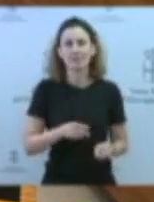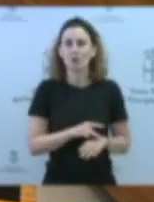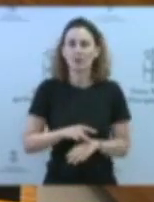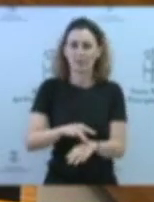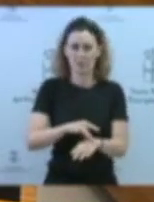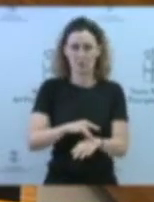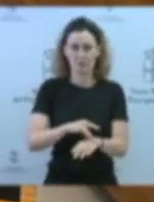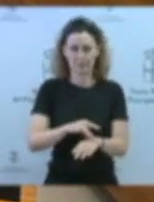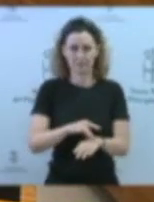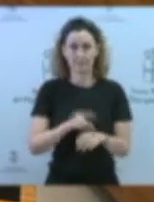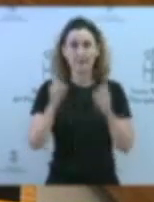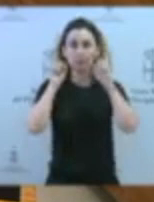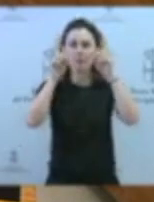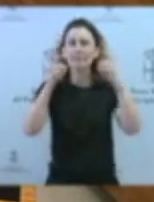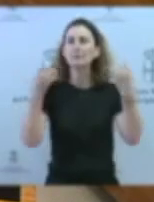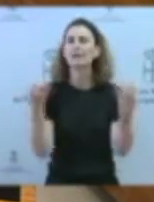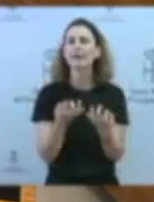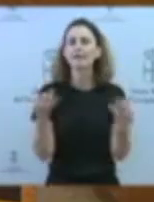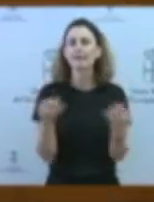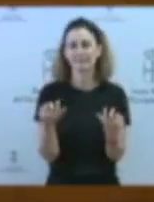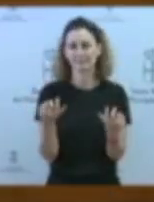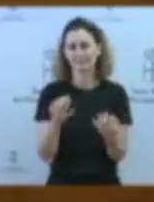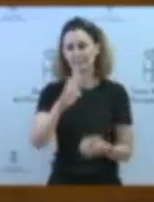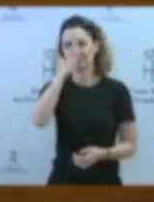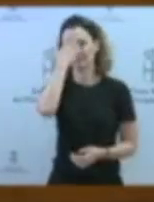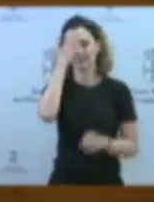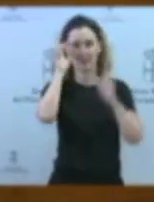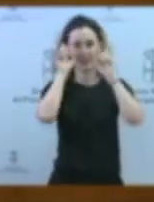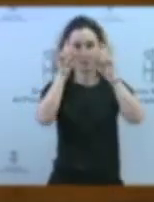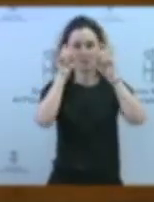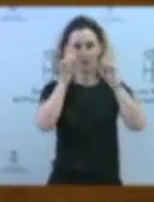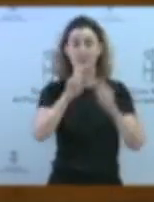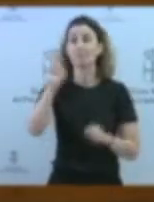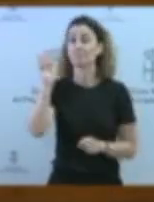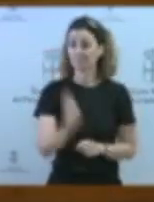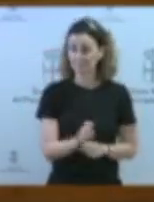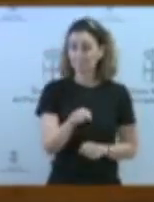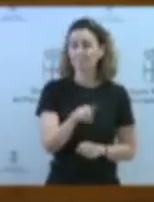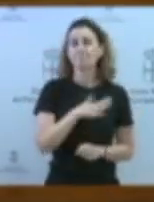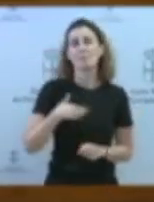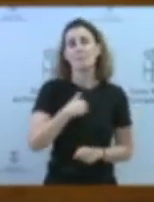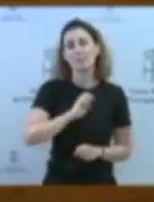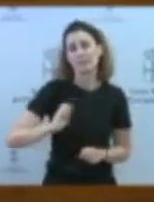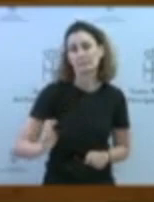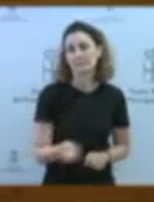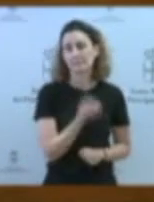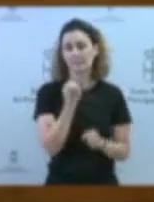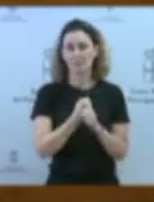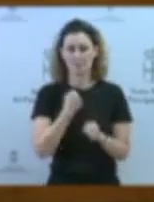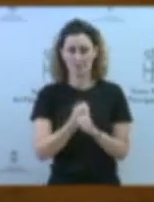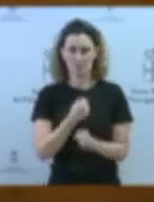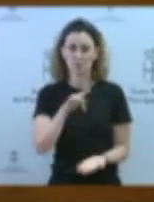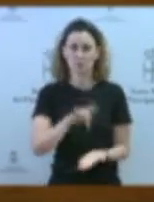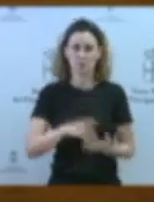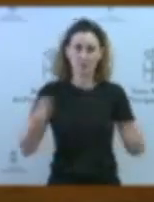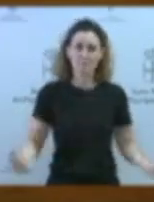espina dorsal de la educación, porque de ahí emanan muchas de las funciones y muchas de las labores que se hacen para mejorar la educación en general. La